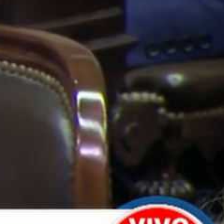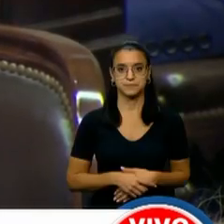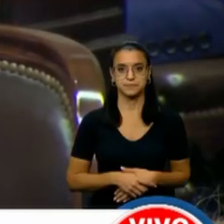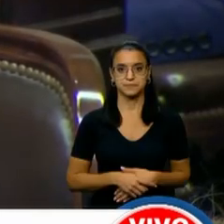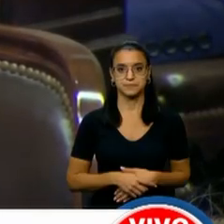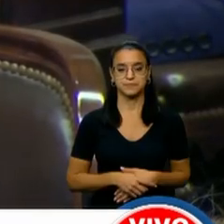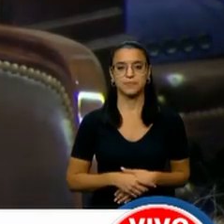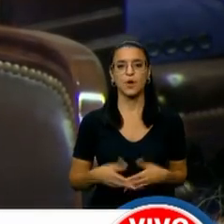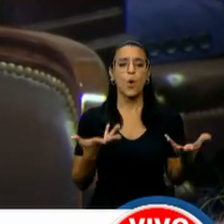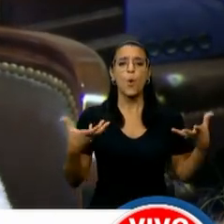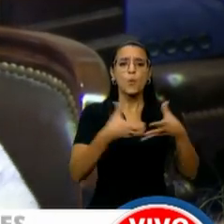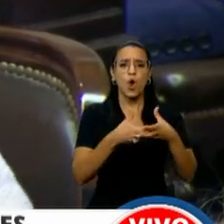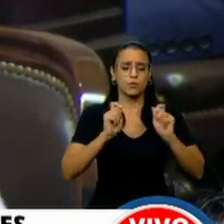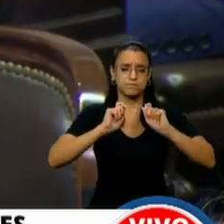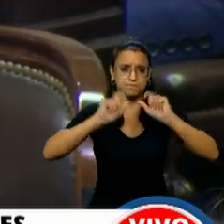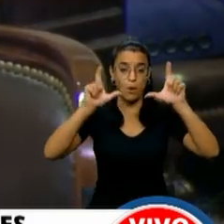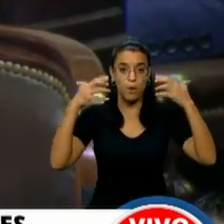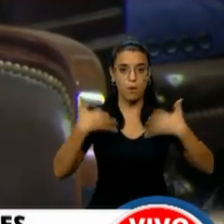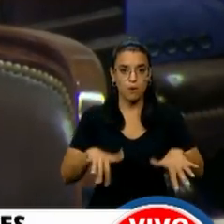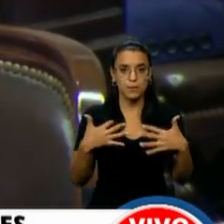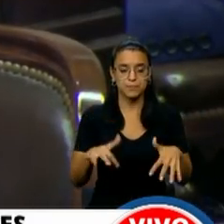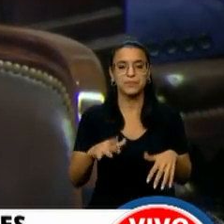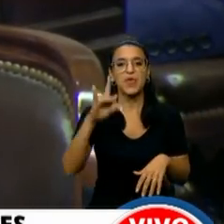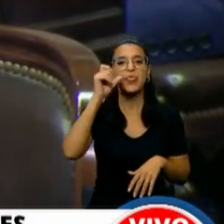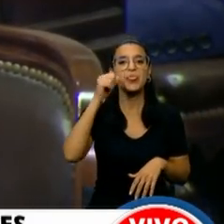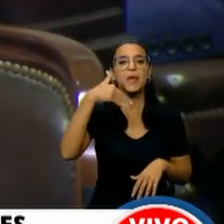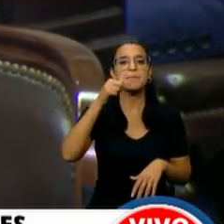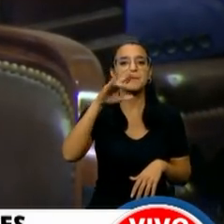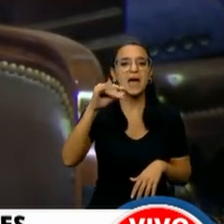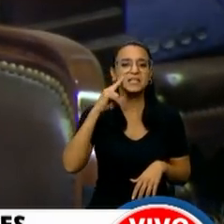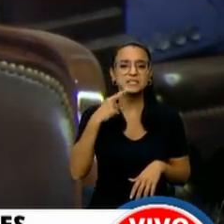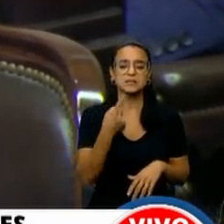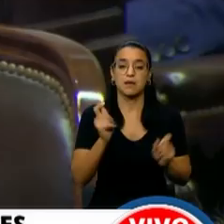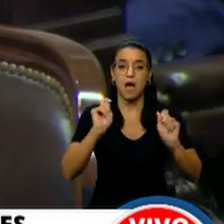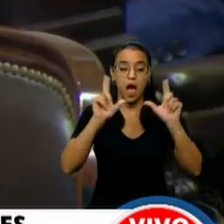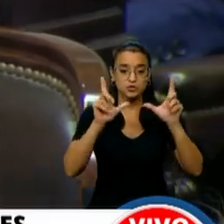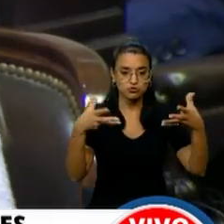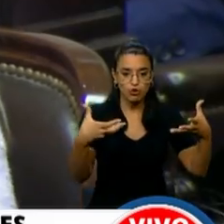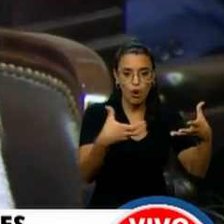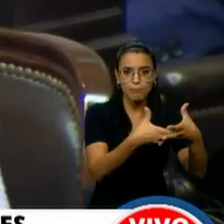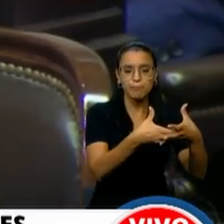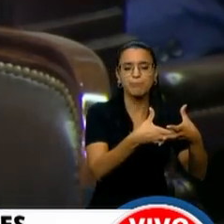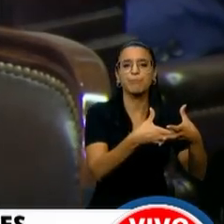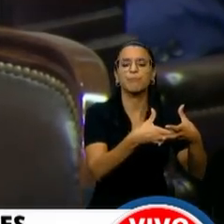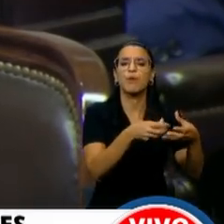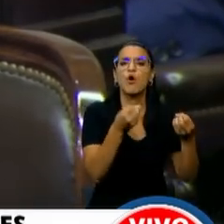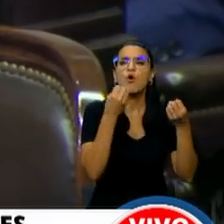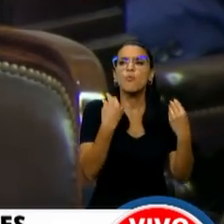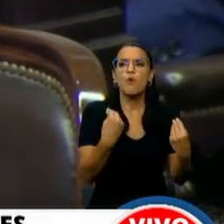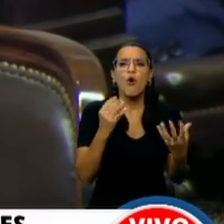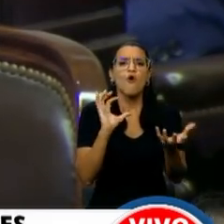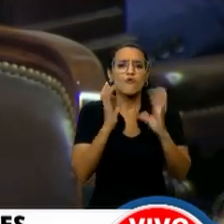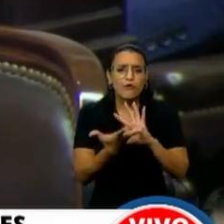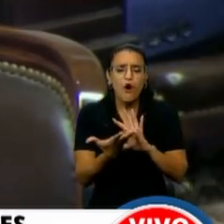nuestro bloque no sale de su absoluto en marcha nuestro bloque no sale del asombro sobre la forma